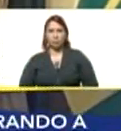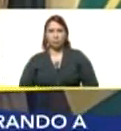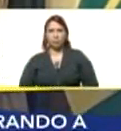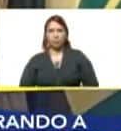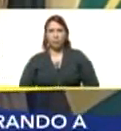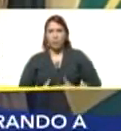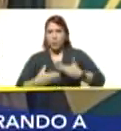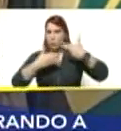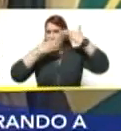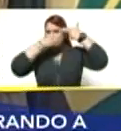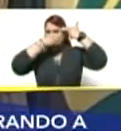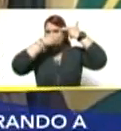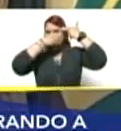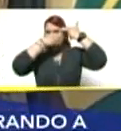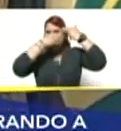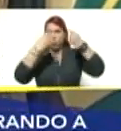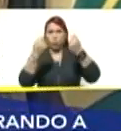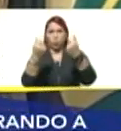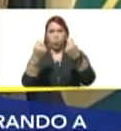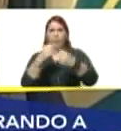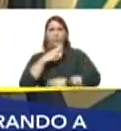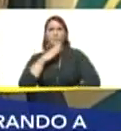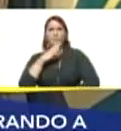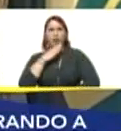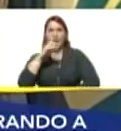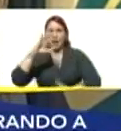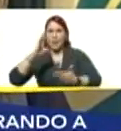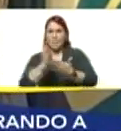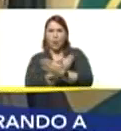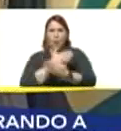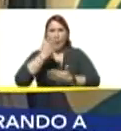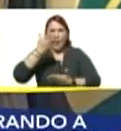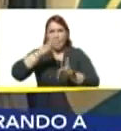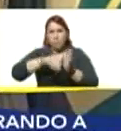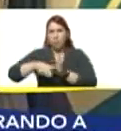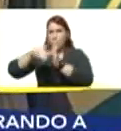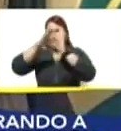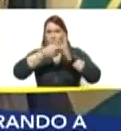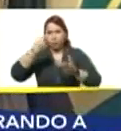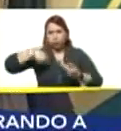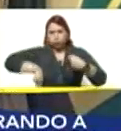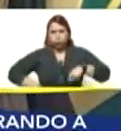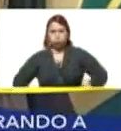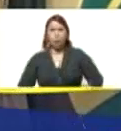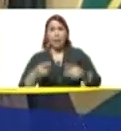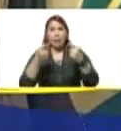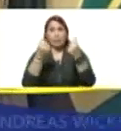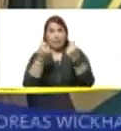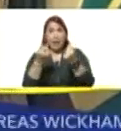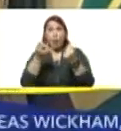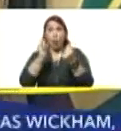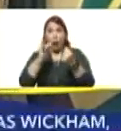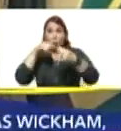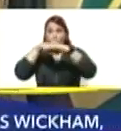secuestro de las cuentas bancarias y del dinero que tenemos en el exterior,